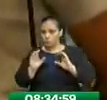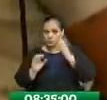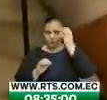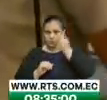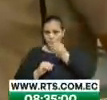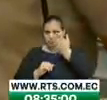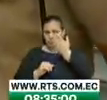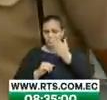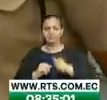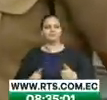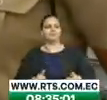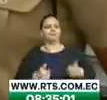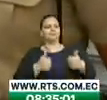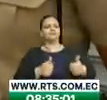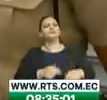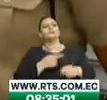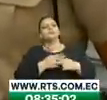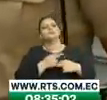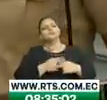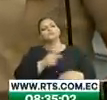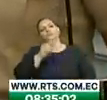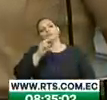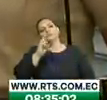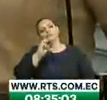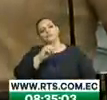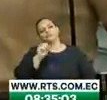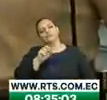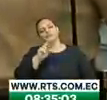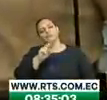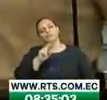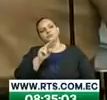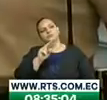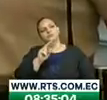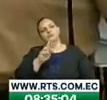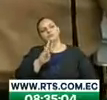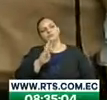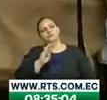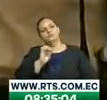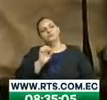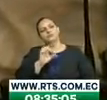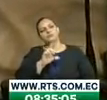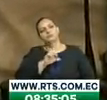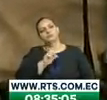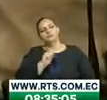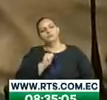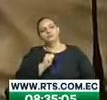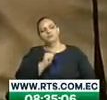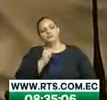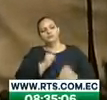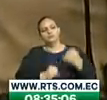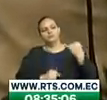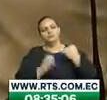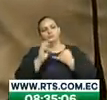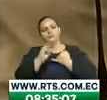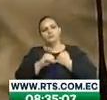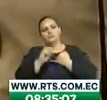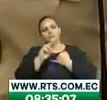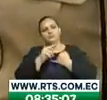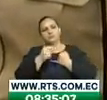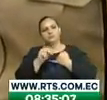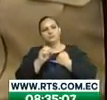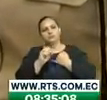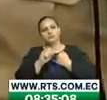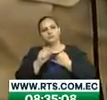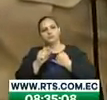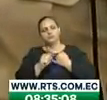subteniente Marbella Muñoz. ¿Cómo ha ido este operativo, el fortalecimiento de la policía también apoyando a la ATM y a las Fuerzas